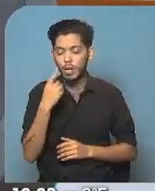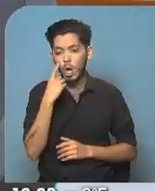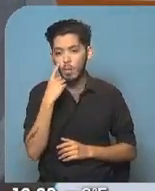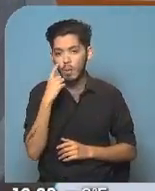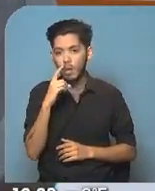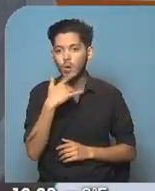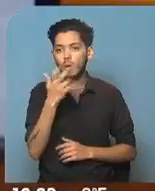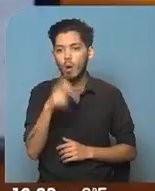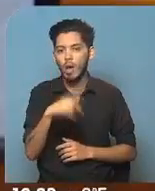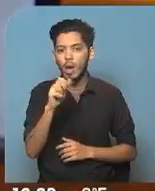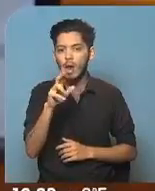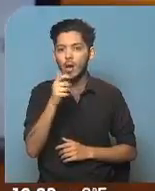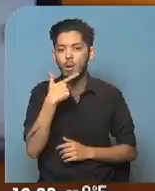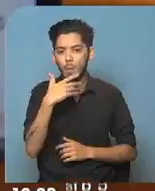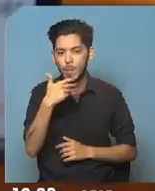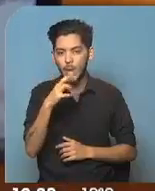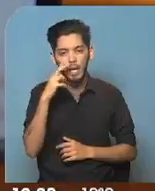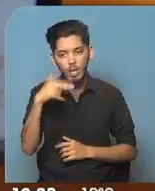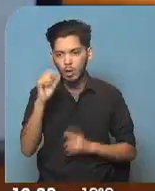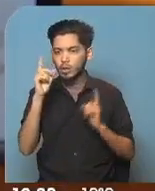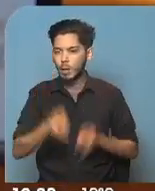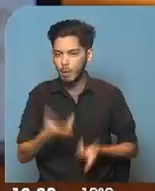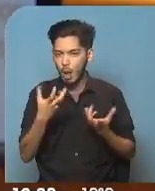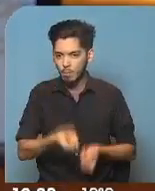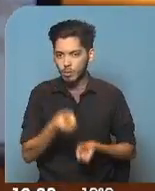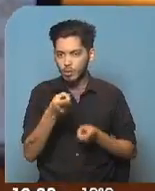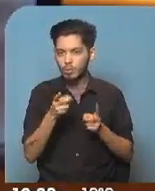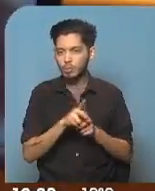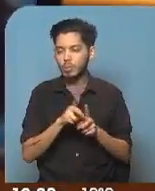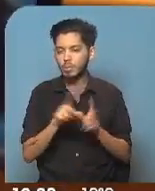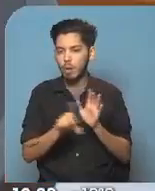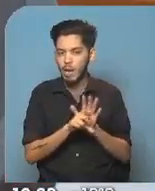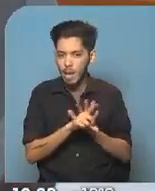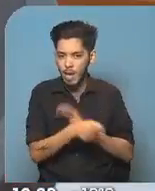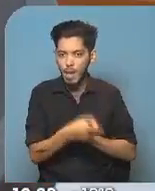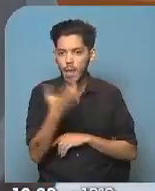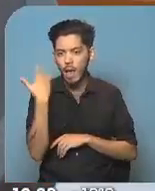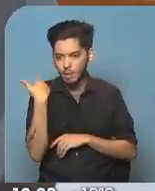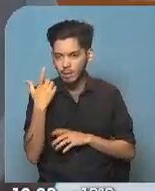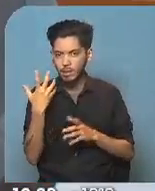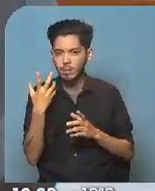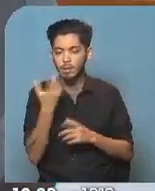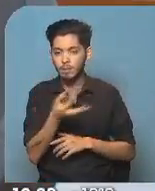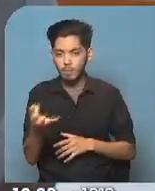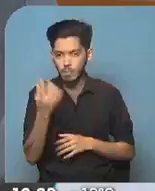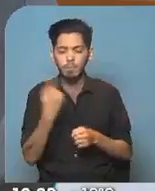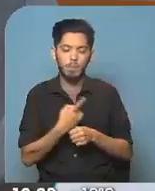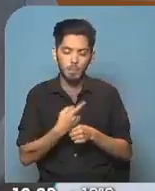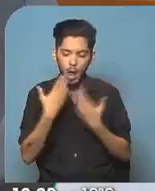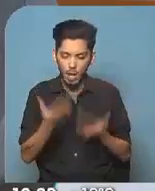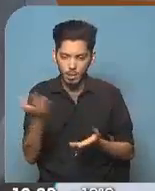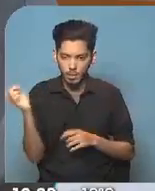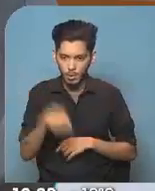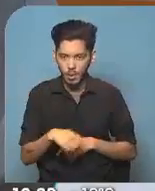que lo tenemos aquí con nosotros que también fue impulsor de esta ley que salió que usted recién primero le agradecemos muchísimo